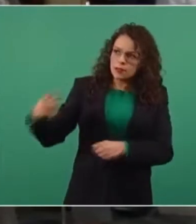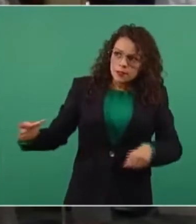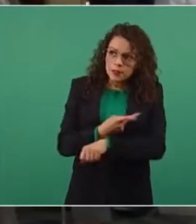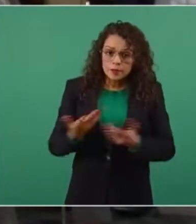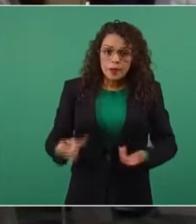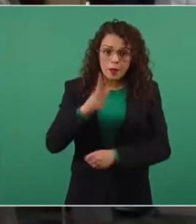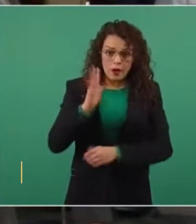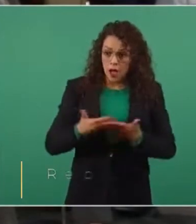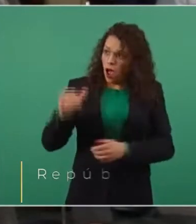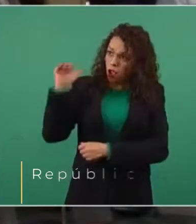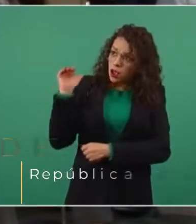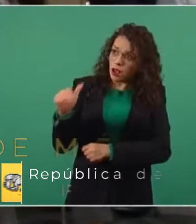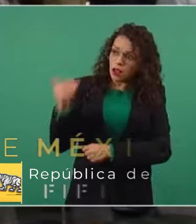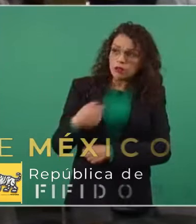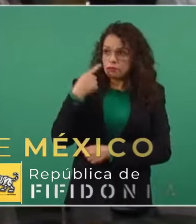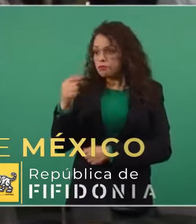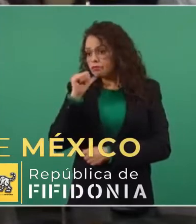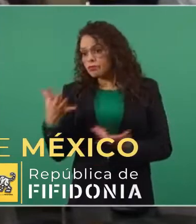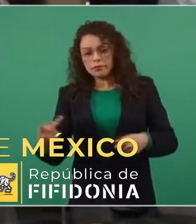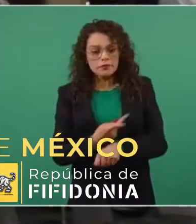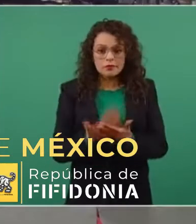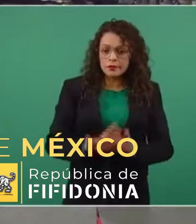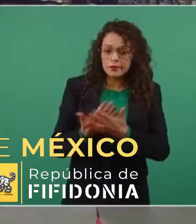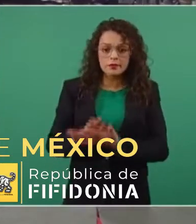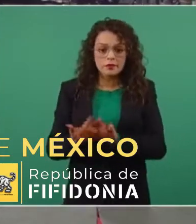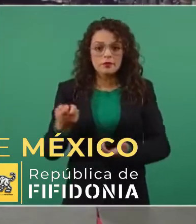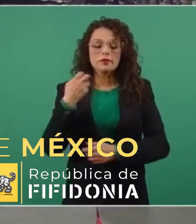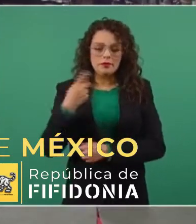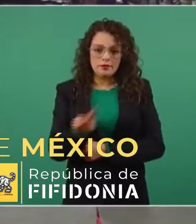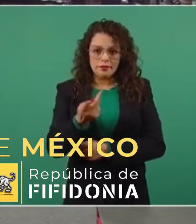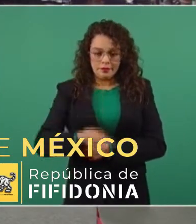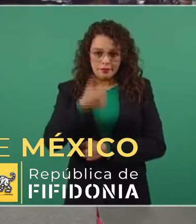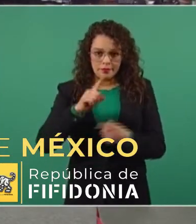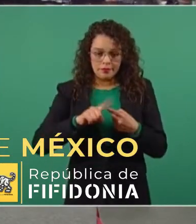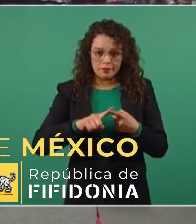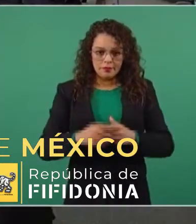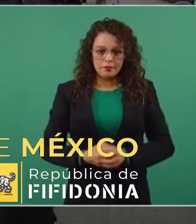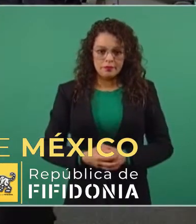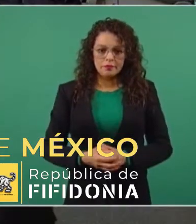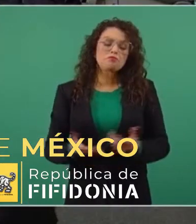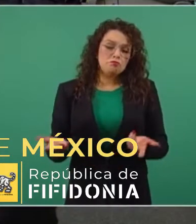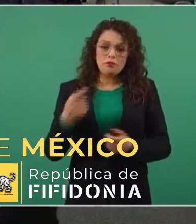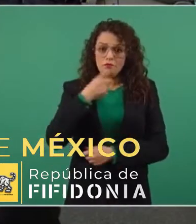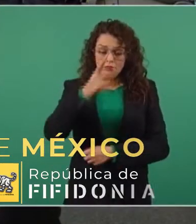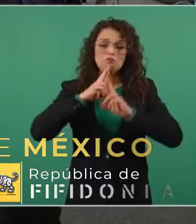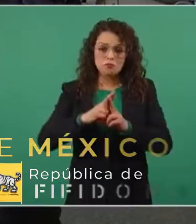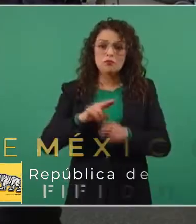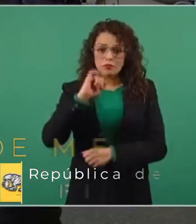muchas veces vemos vueltas y vueltas y vueltas y no vemos algo concreto. Esa sería mi primera pregunta, presidente. Bueno, que va a haber justicia, es lo que yo puedo